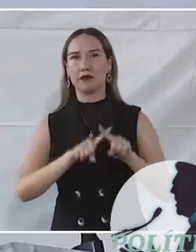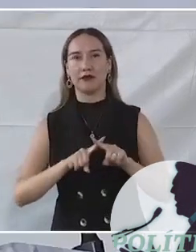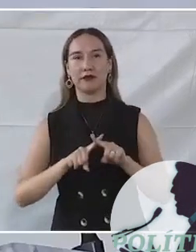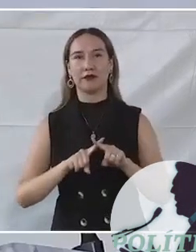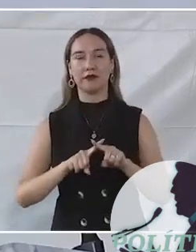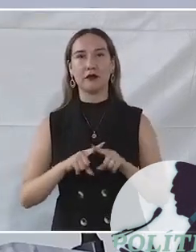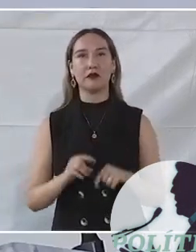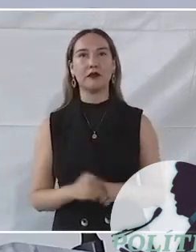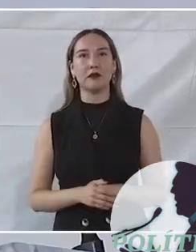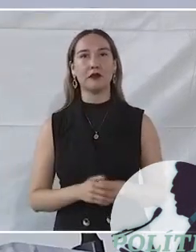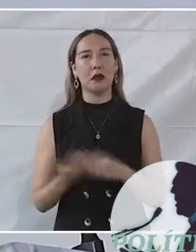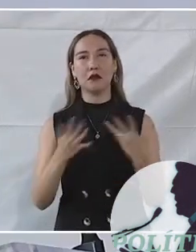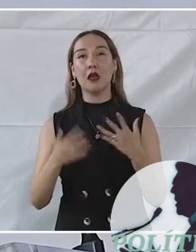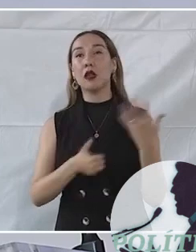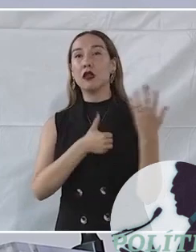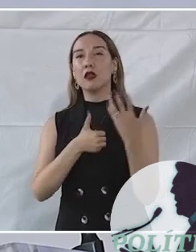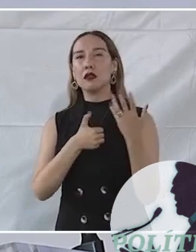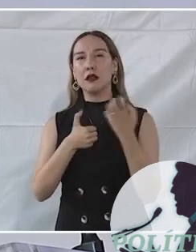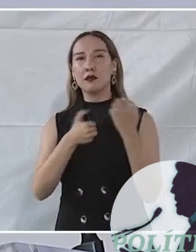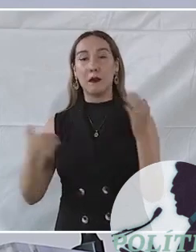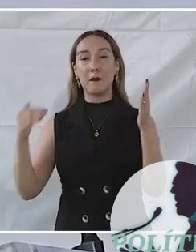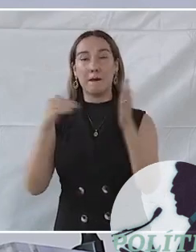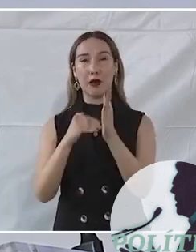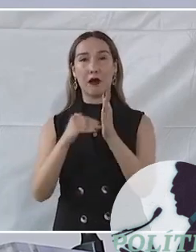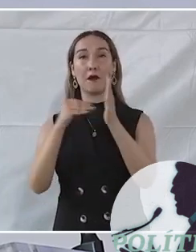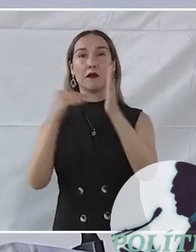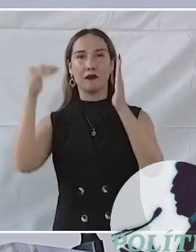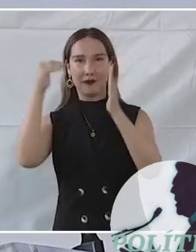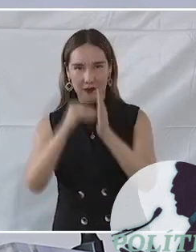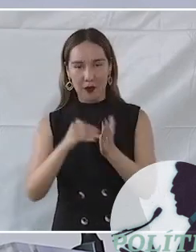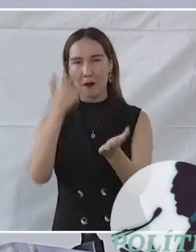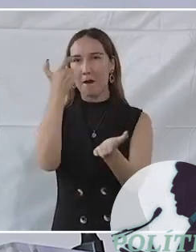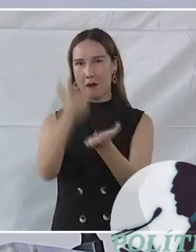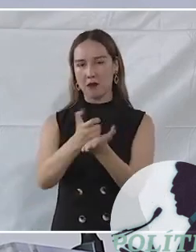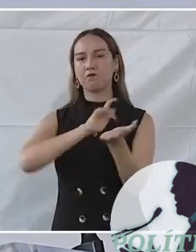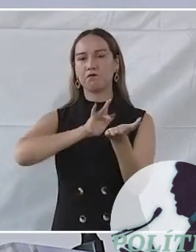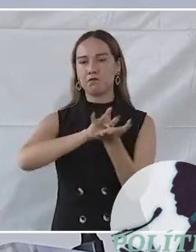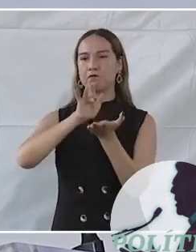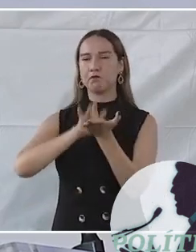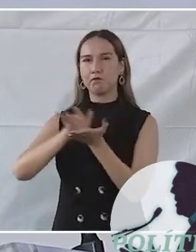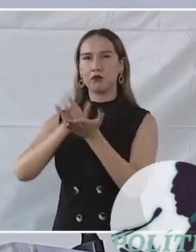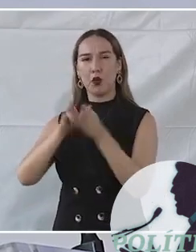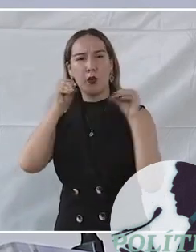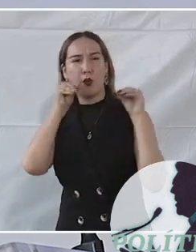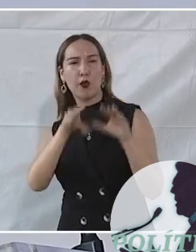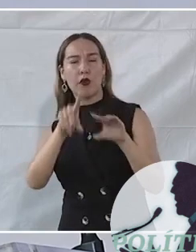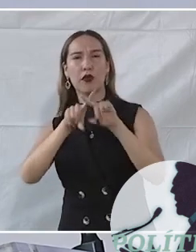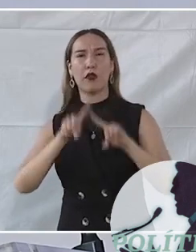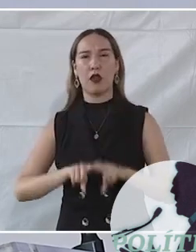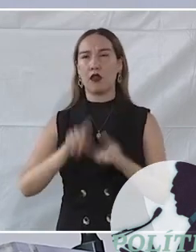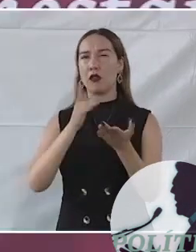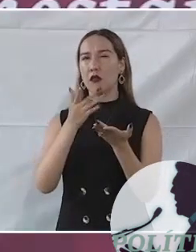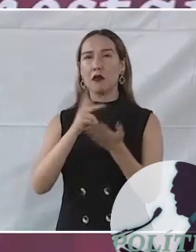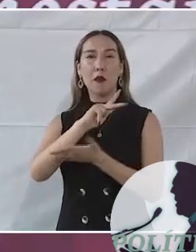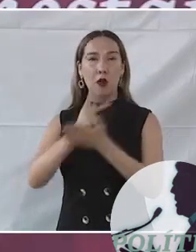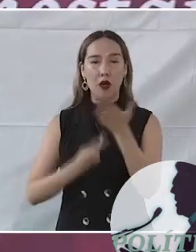les destina 600 mil millones de pesos este año. Los programas para el bienestar llegan a todos los rincones del país,